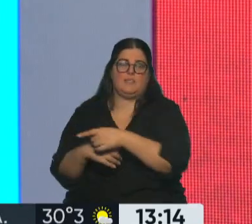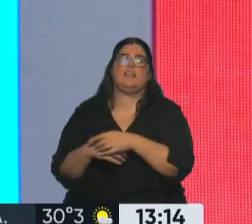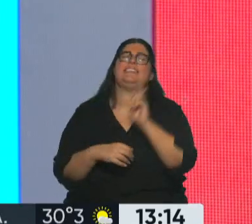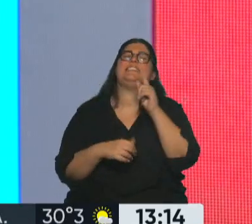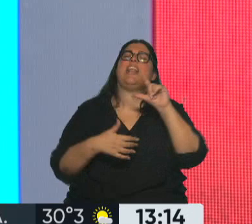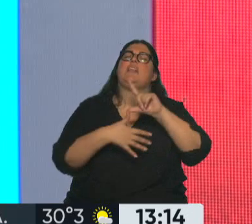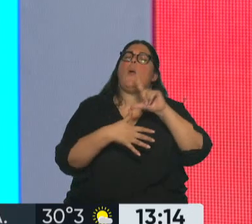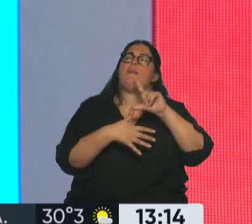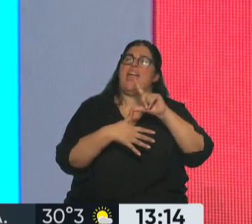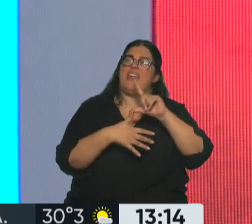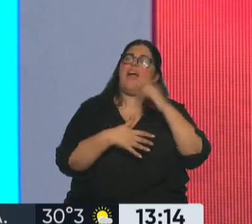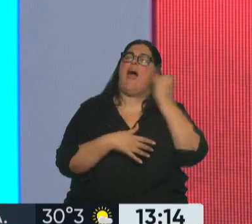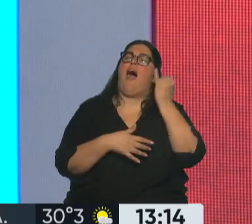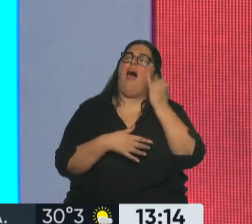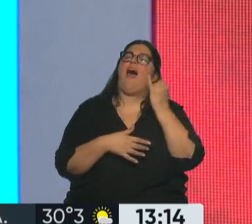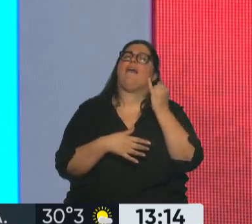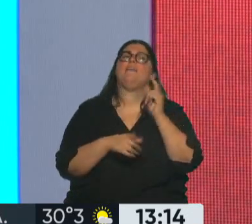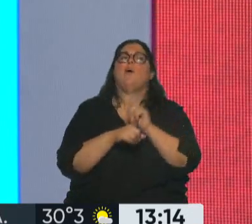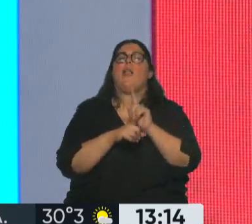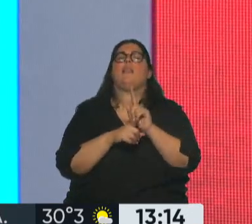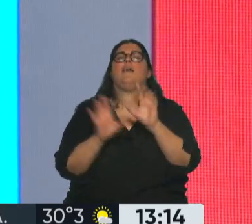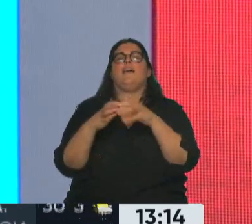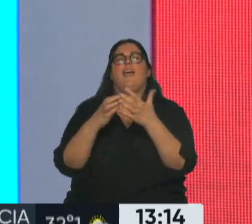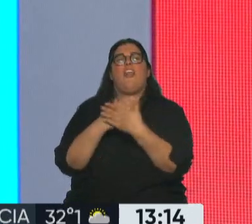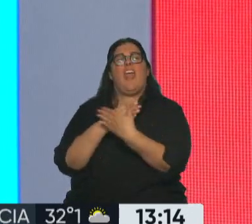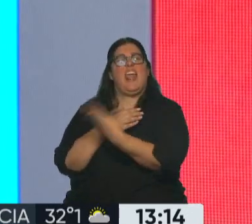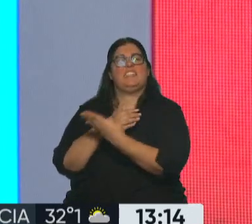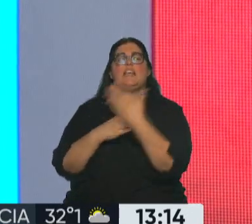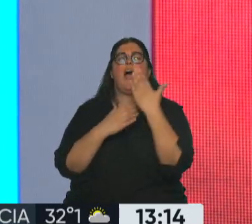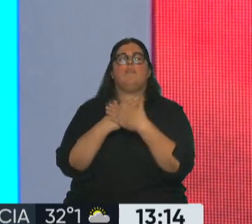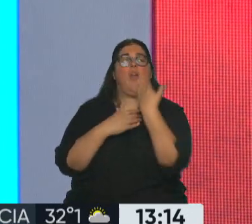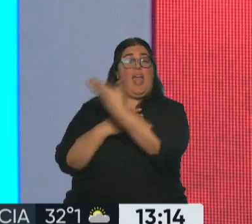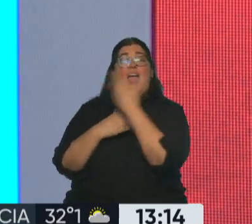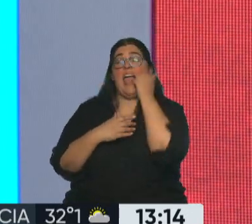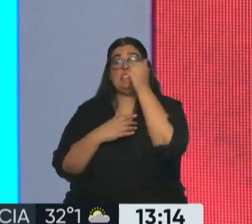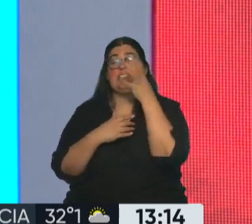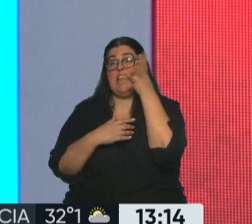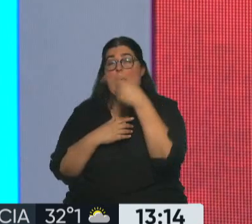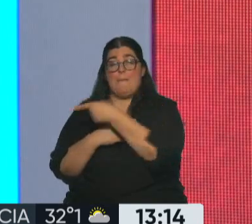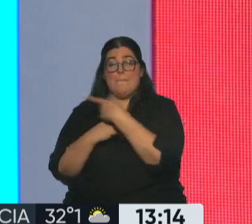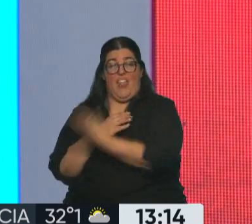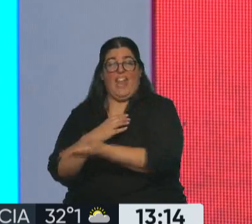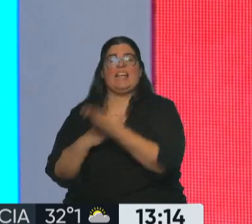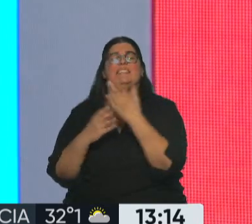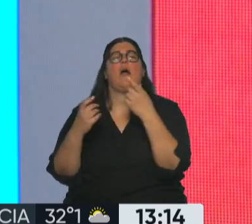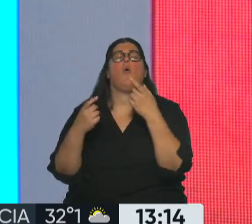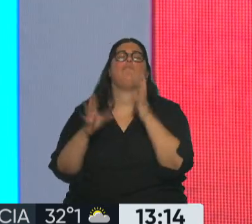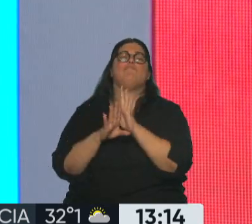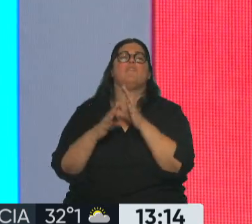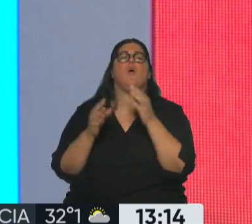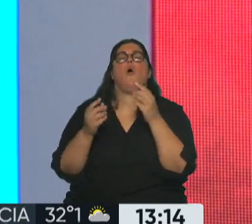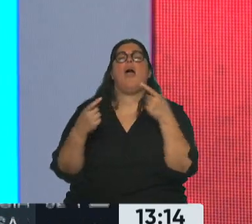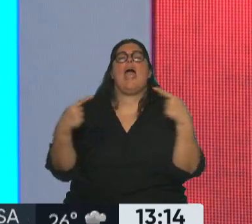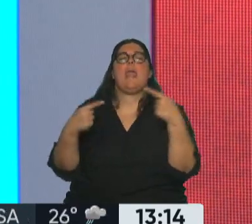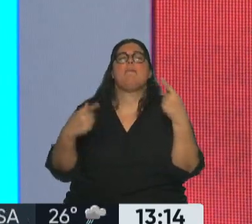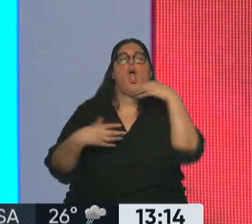es fomentado por los discursos de la derecha y de la extrema derecha, ¿no? Los enemigos internos, etcétera. Por supuesto que tiene sus particularidades,